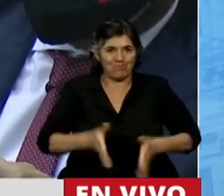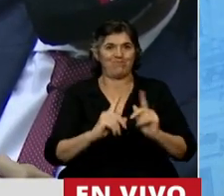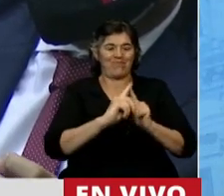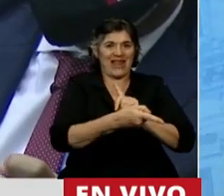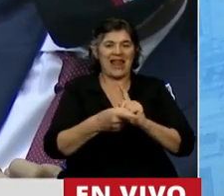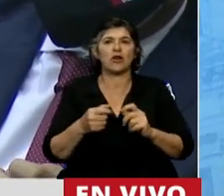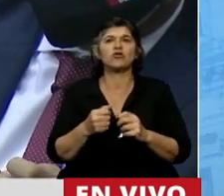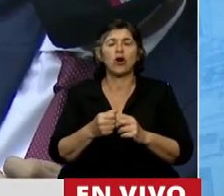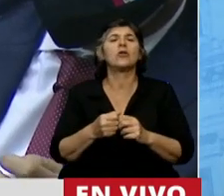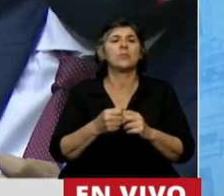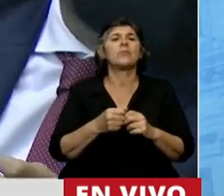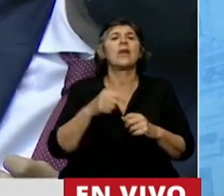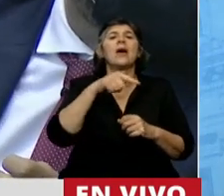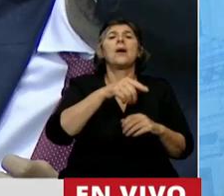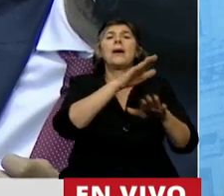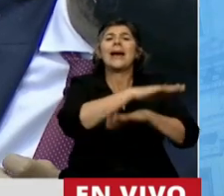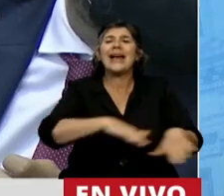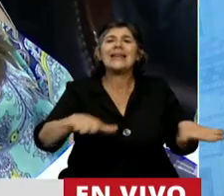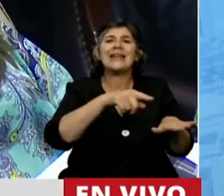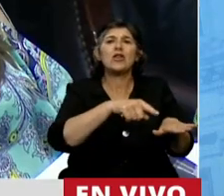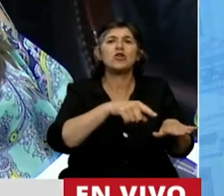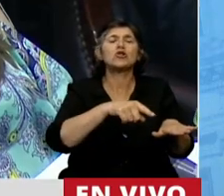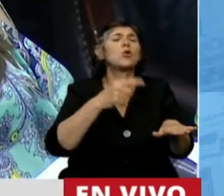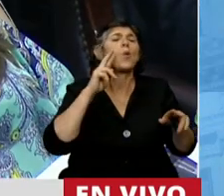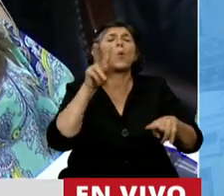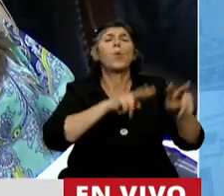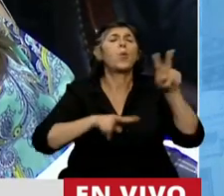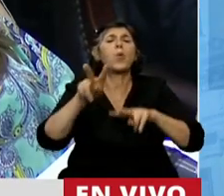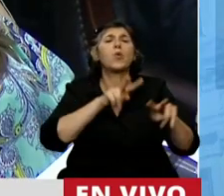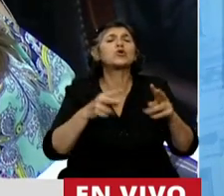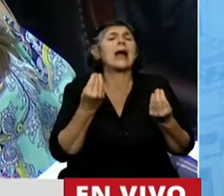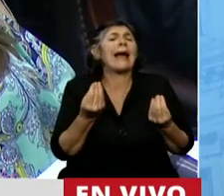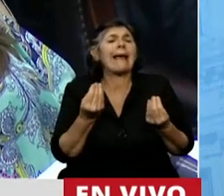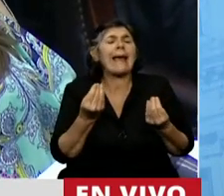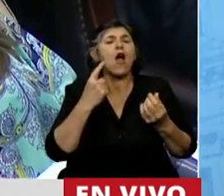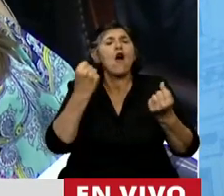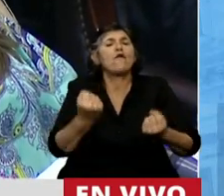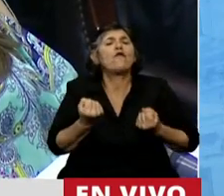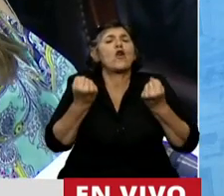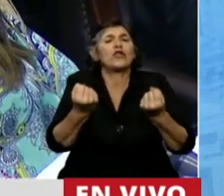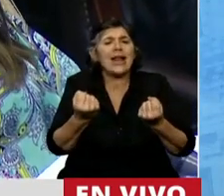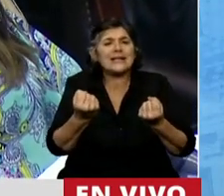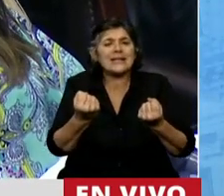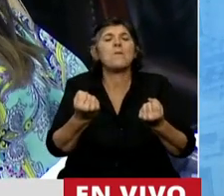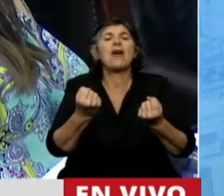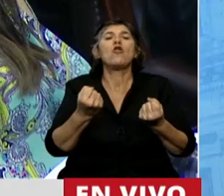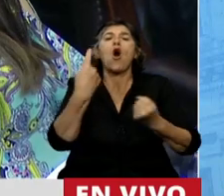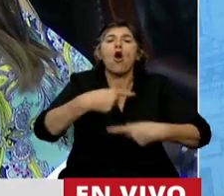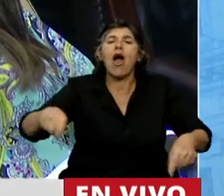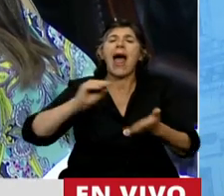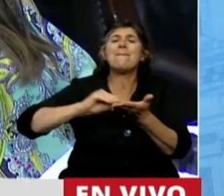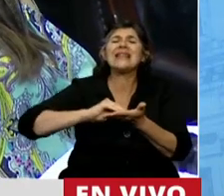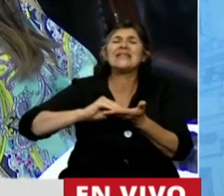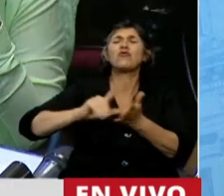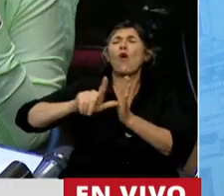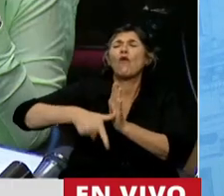de los niños niños adolescentes si lo que estamos buscando se el fortalecimiento de las instancias administrativas para